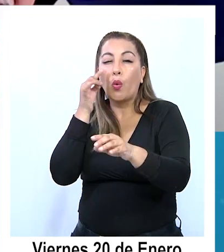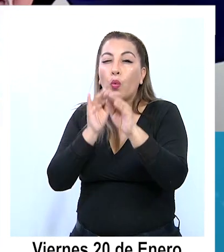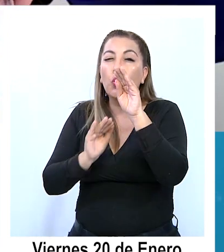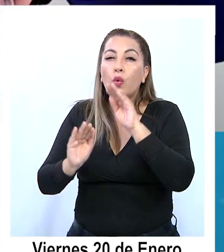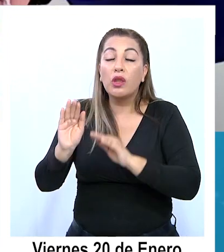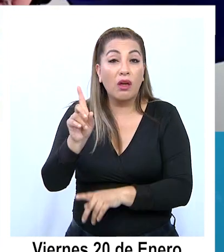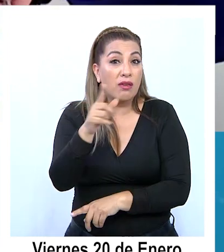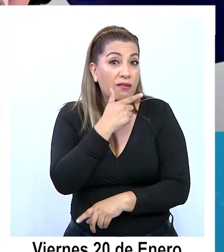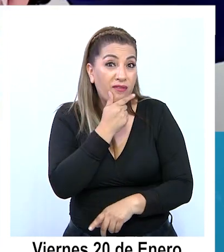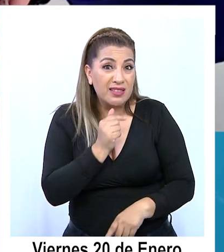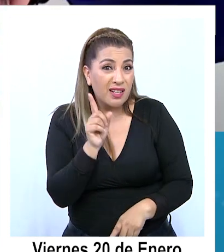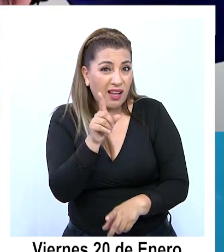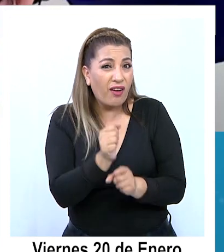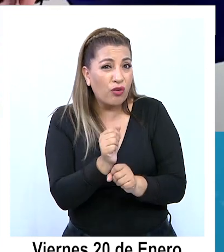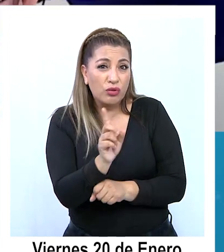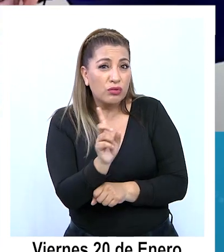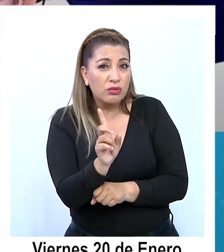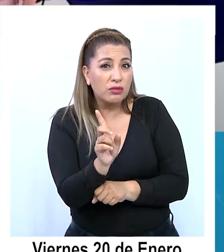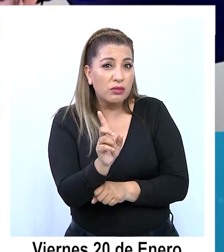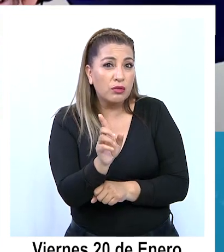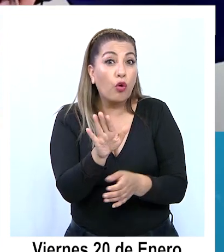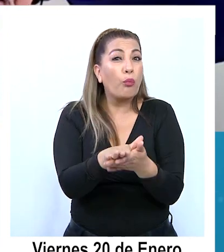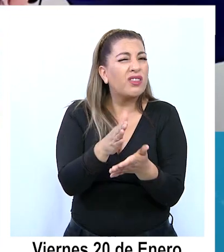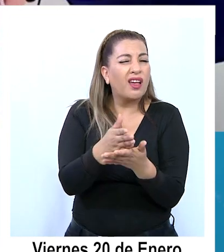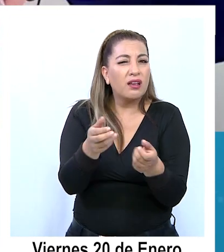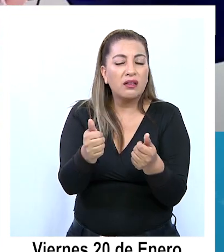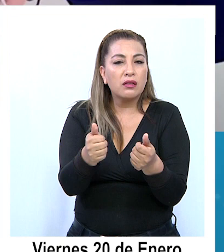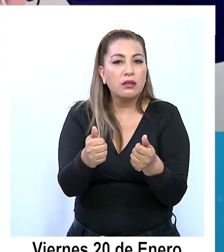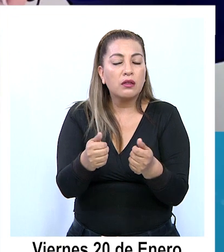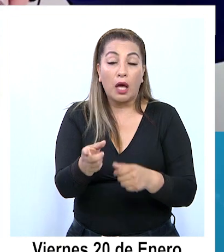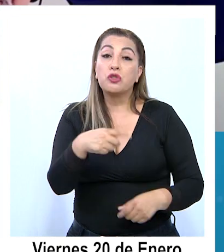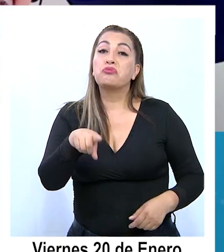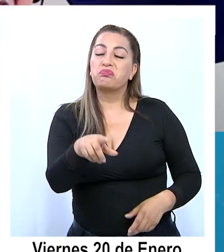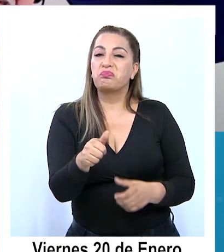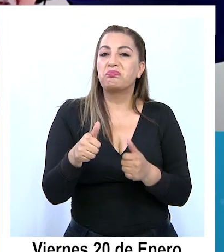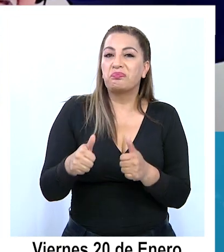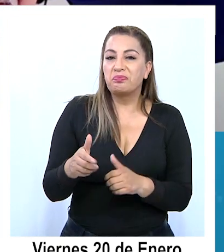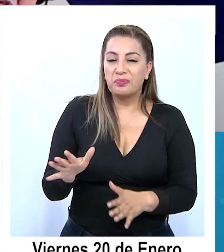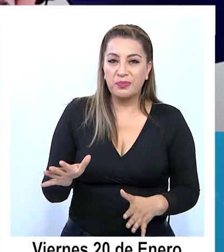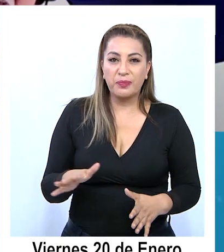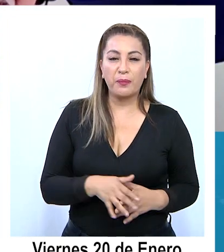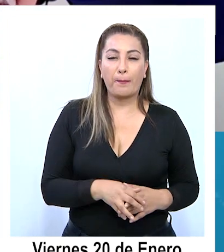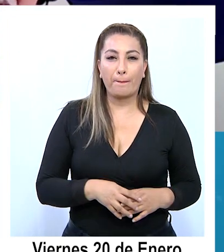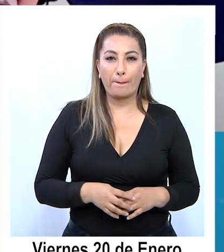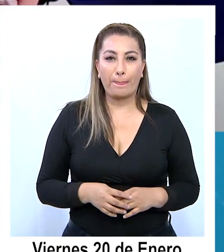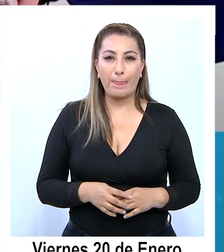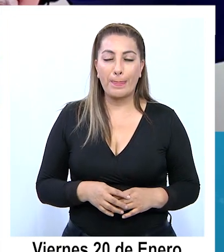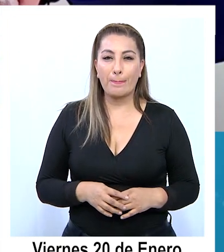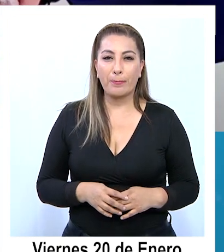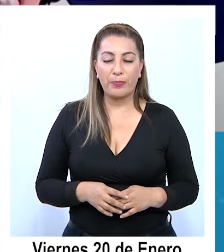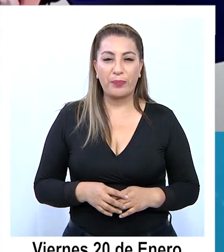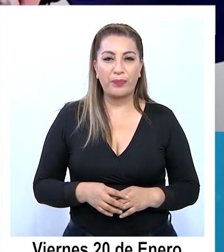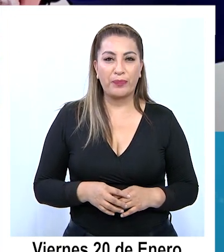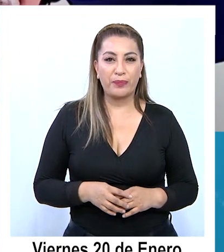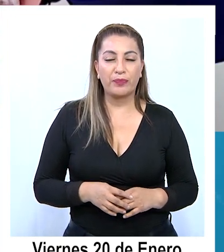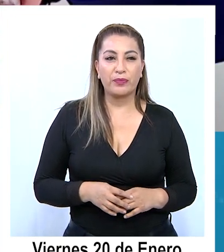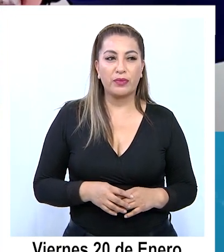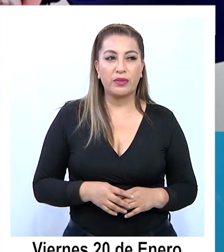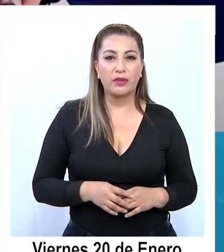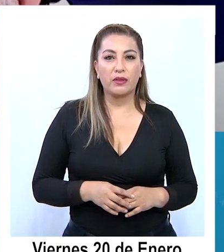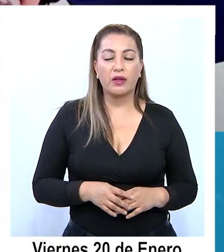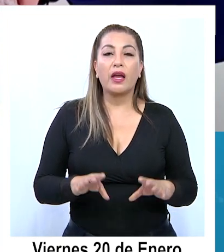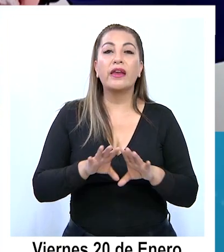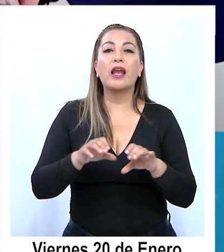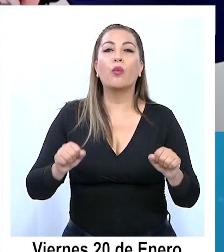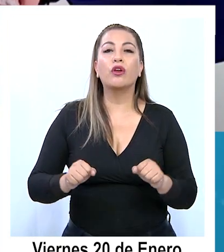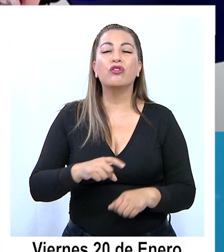va a ser fácil esa pega. ¿Cómo van? Bastante bien. Yo le diría que, bueno, en el Pacto de